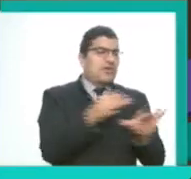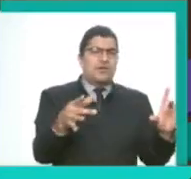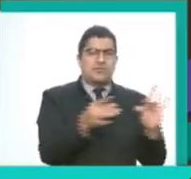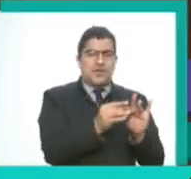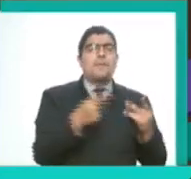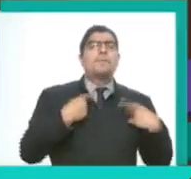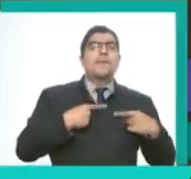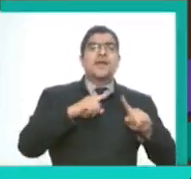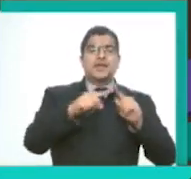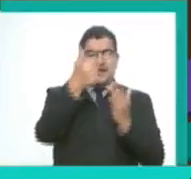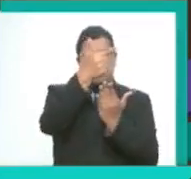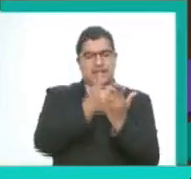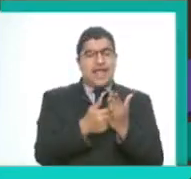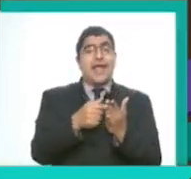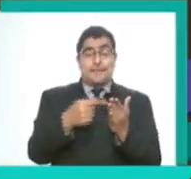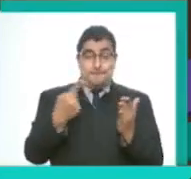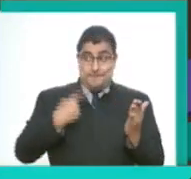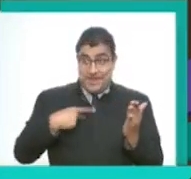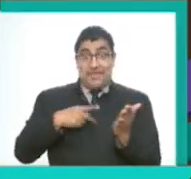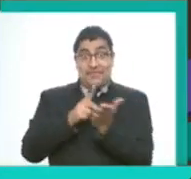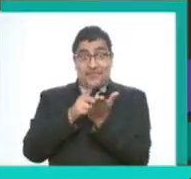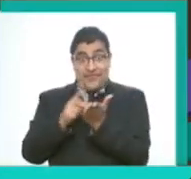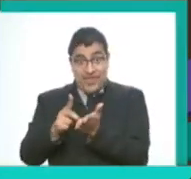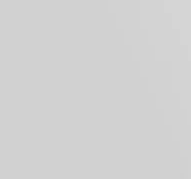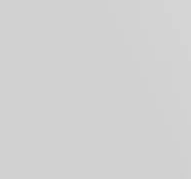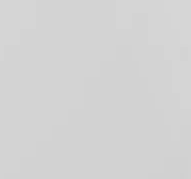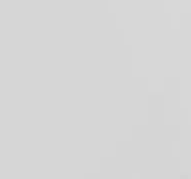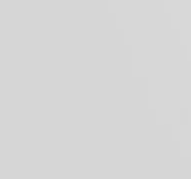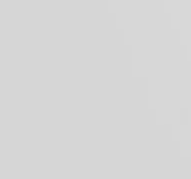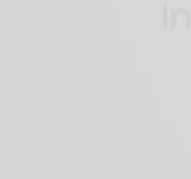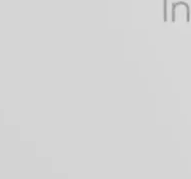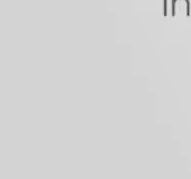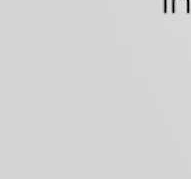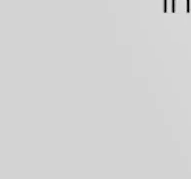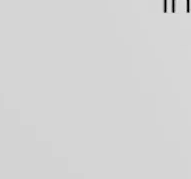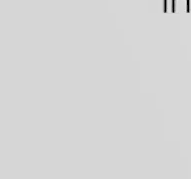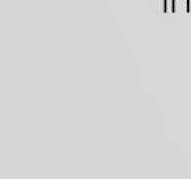personas defensoras de derechos humanos y de periodistas